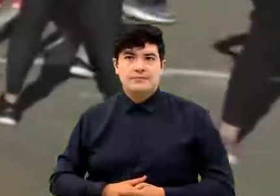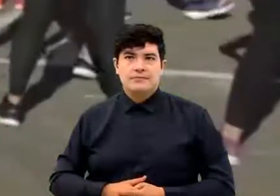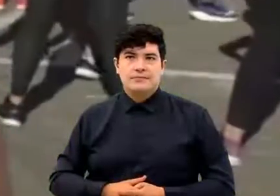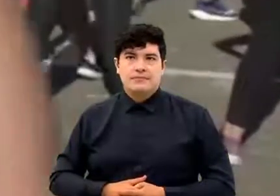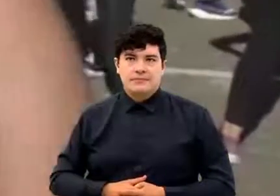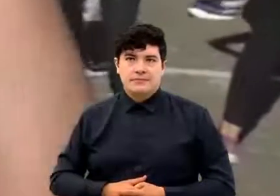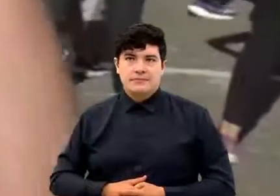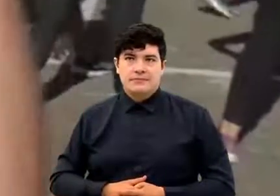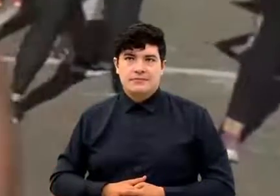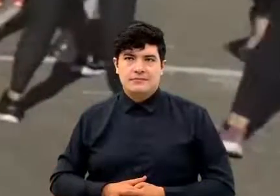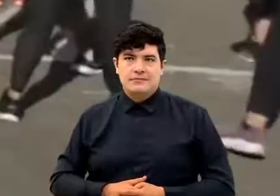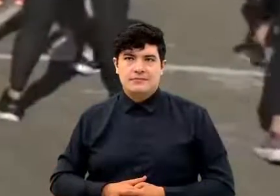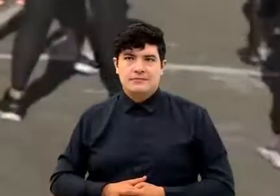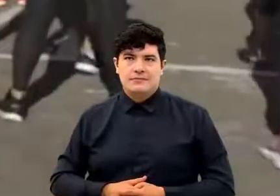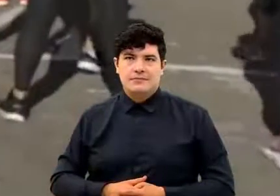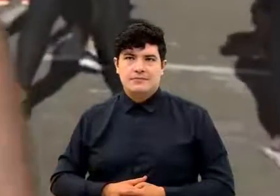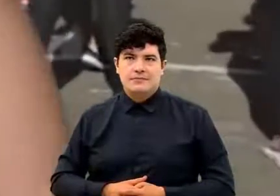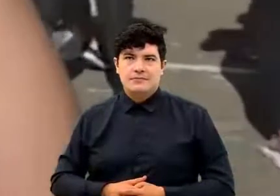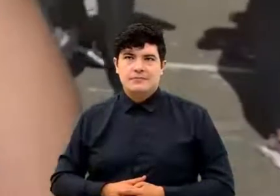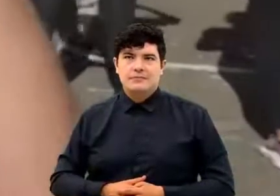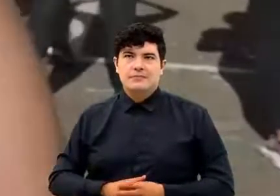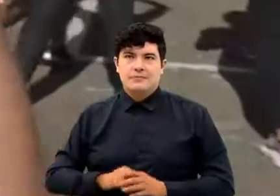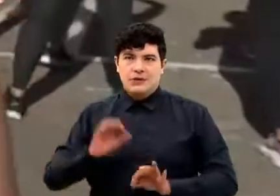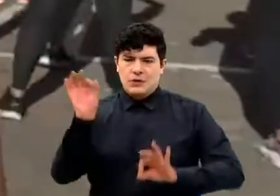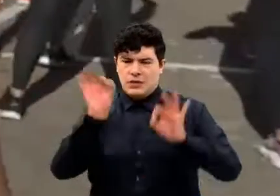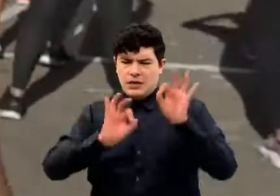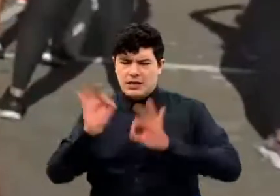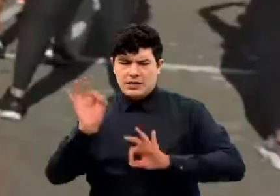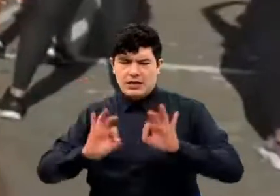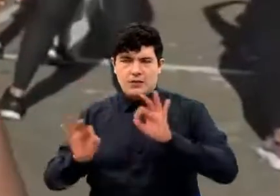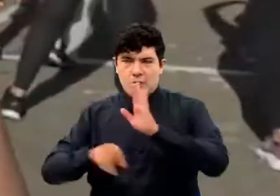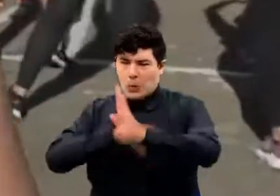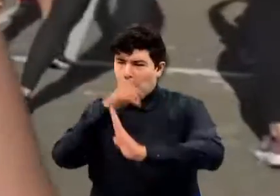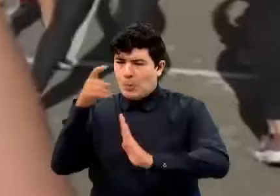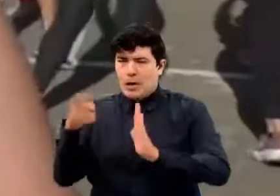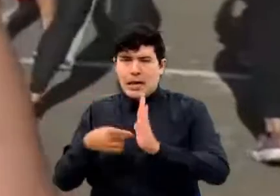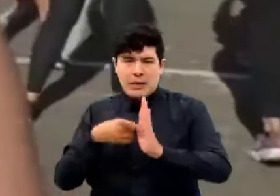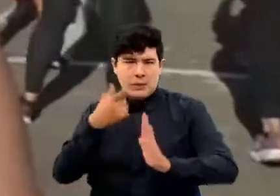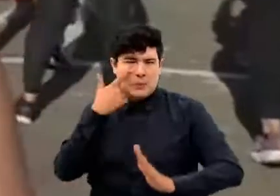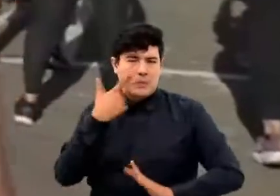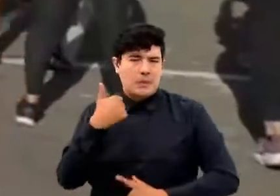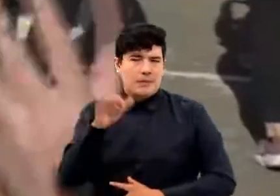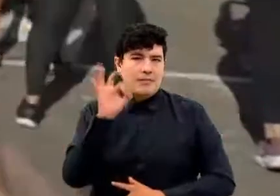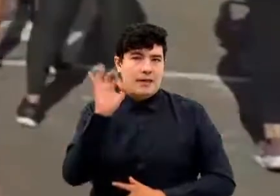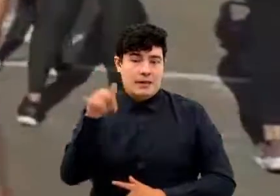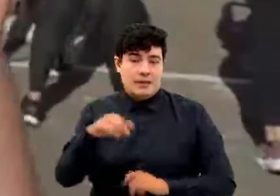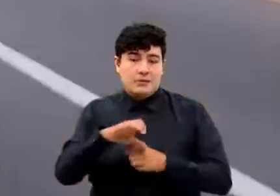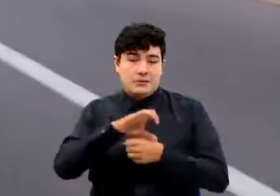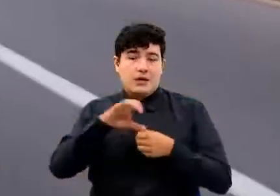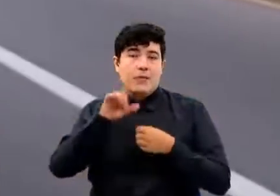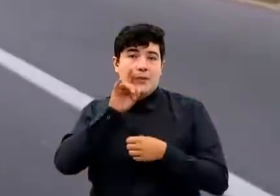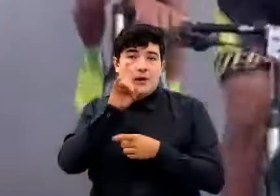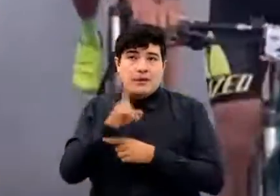Todo estuvo súper organizado, súper chévere. La verdad, Bucaramanga es una plaza para correr muy